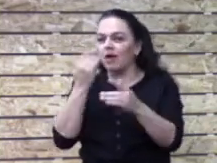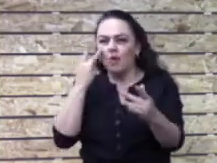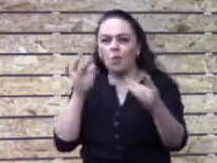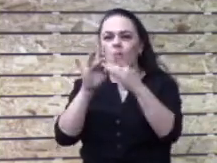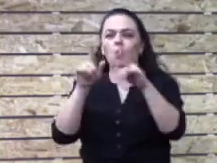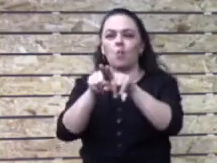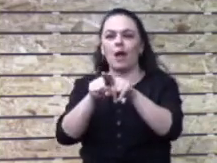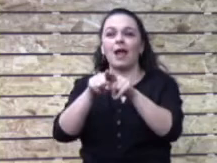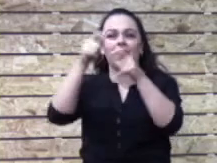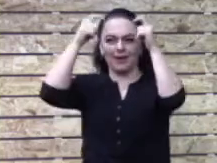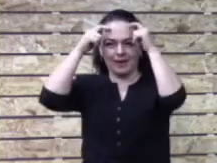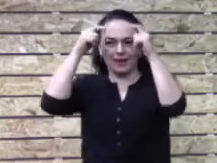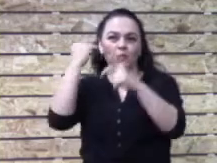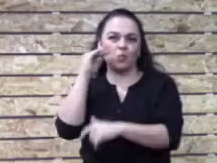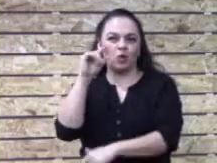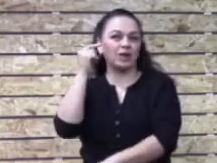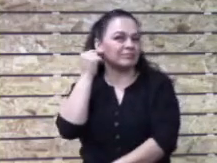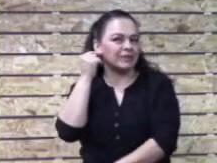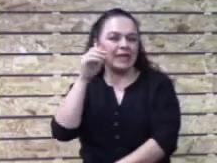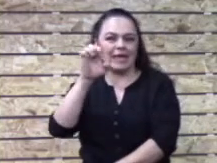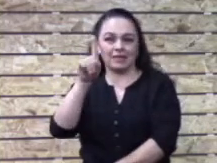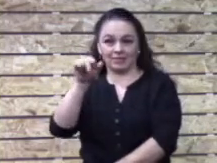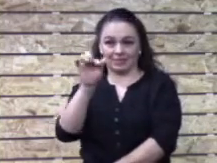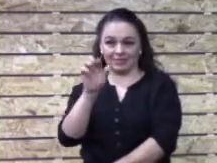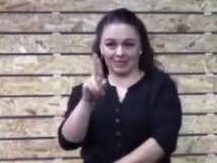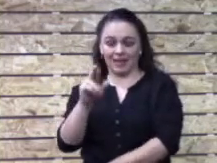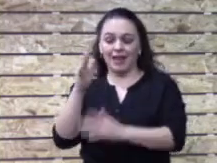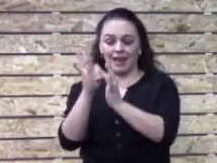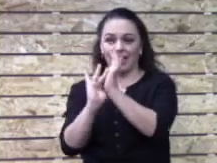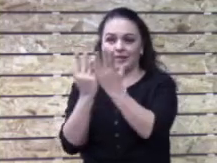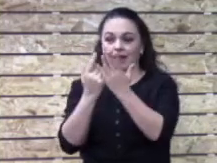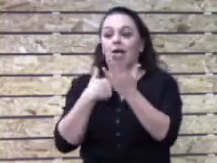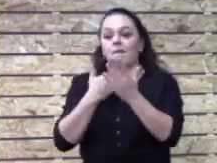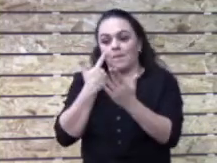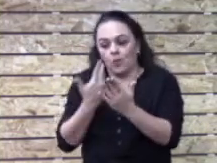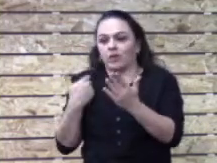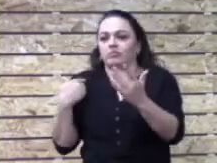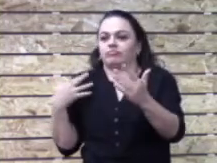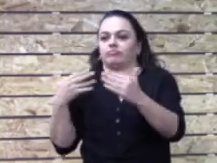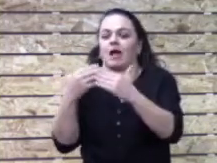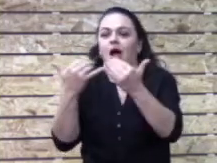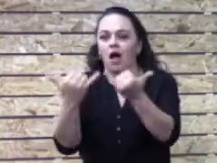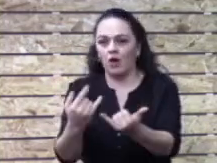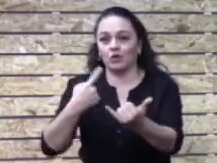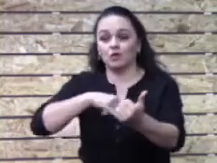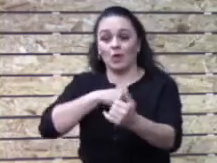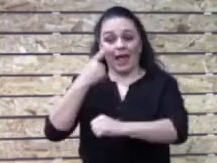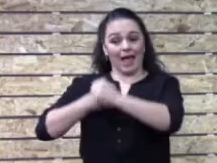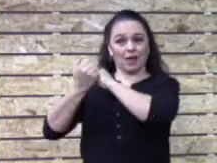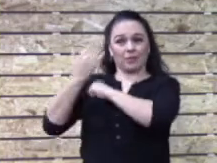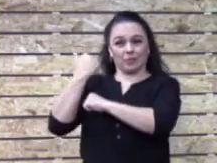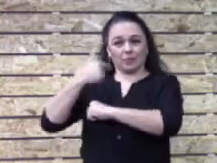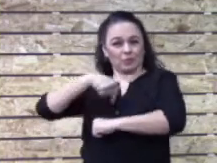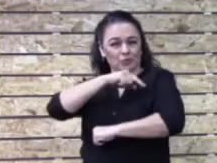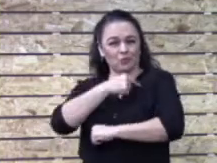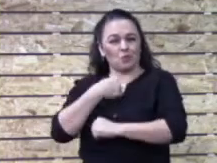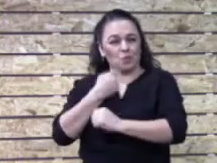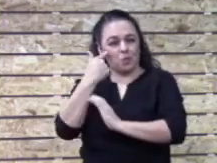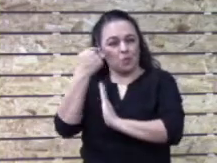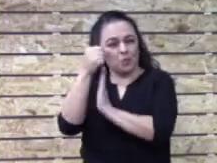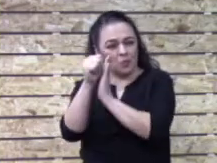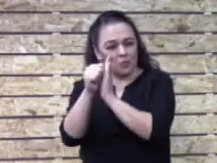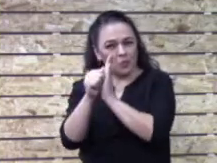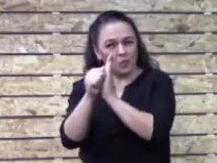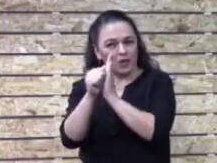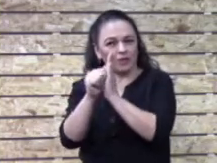de para este tiempo hemos llegado. Porque precisamente el año pasado nos inquietamos desarrollando este nuevo programa que estimula